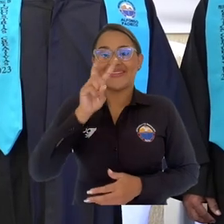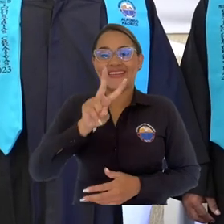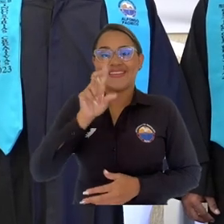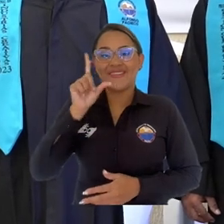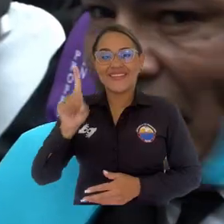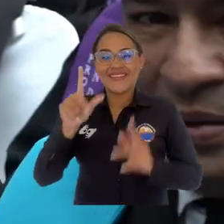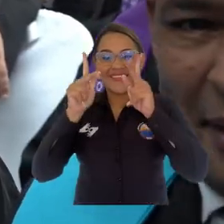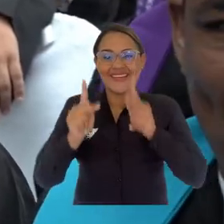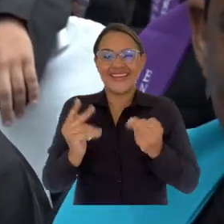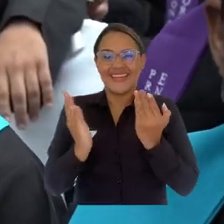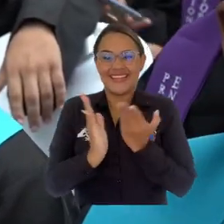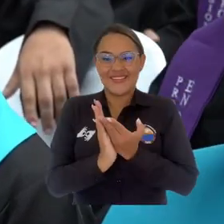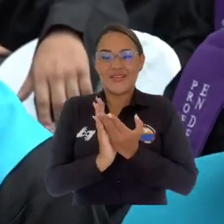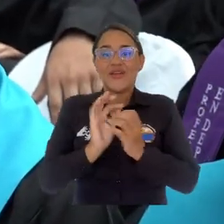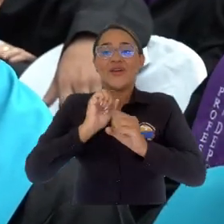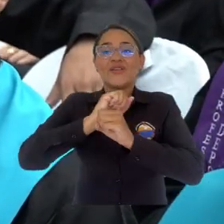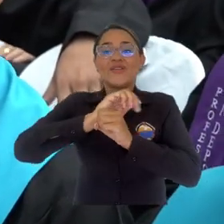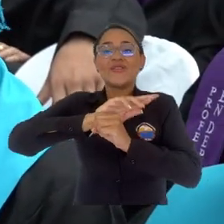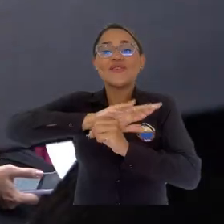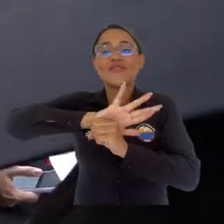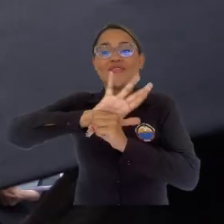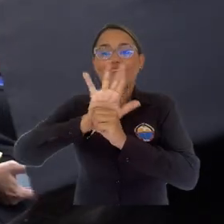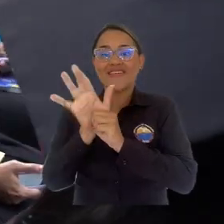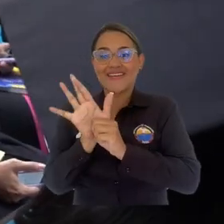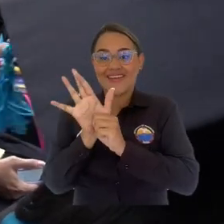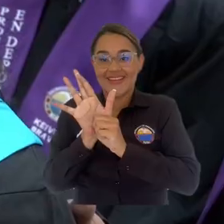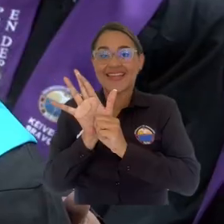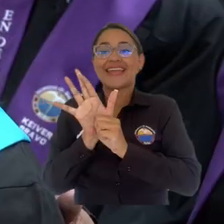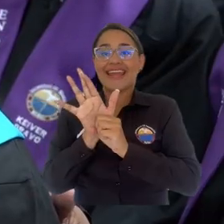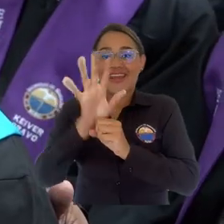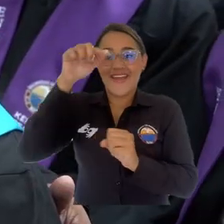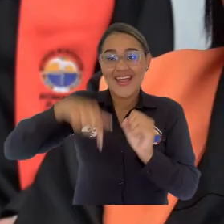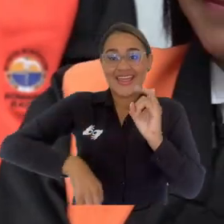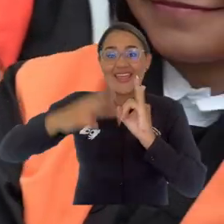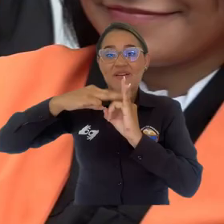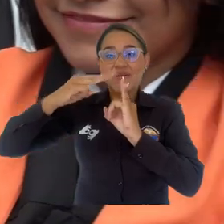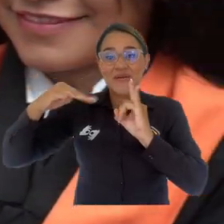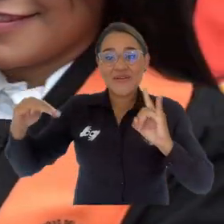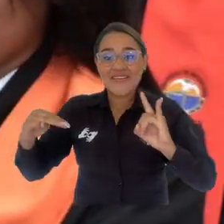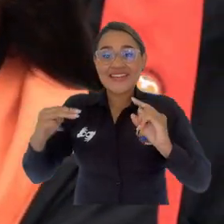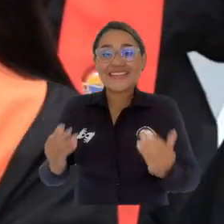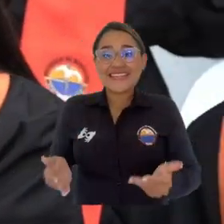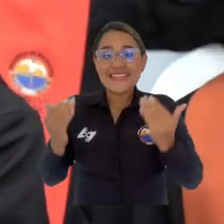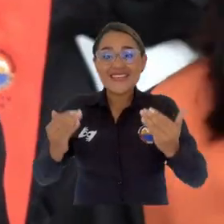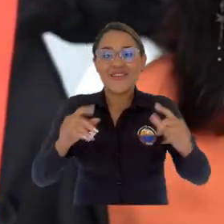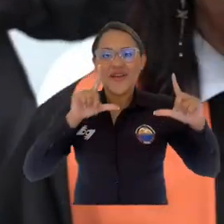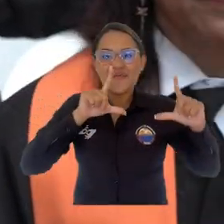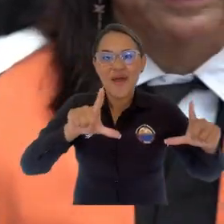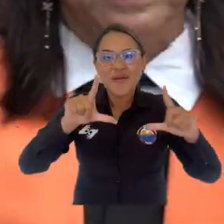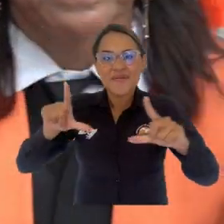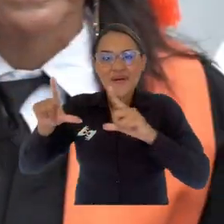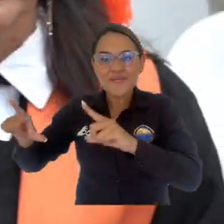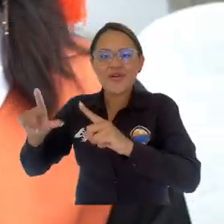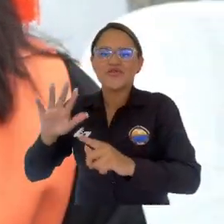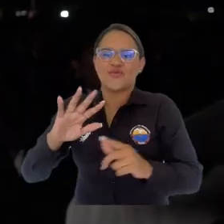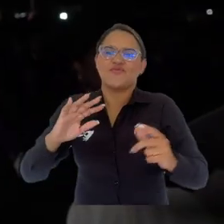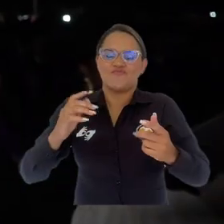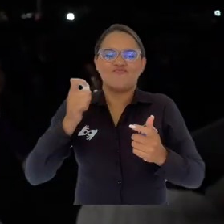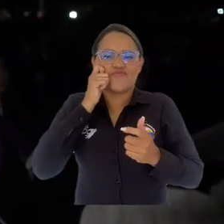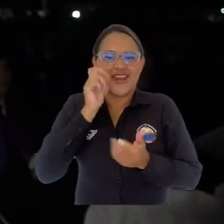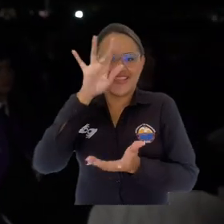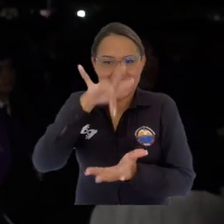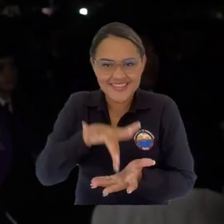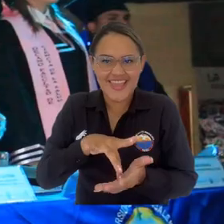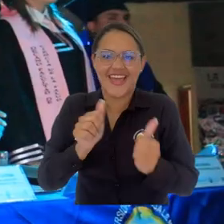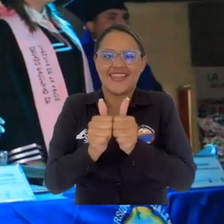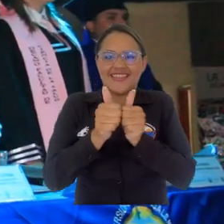421 estudiantes del centro para la regionalización de la educación y las oportunidades recibieron sus títulos de las modalidades presencial a